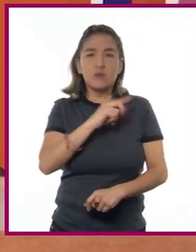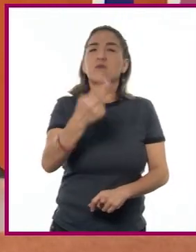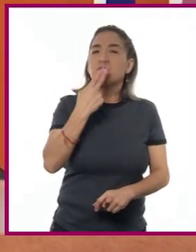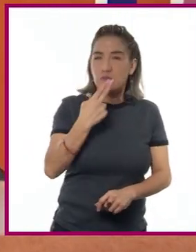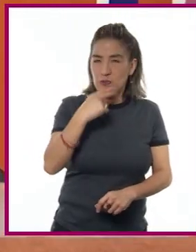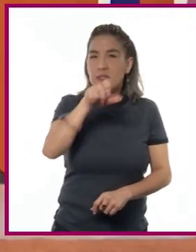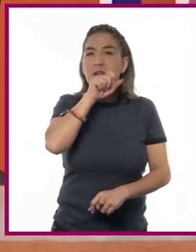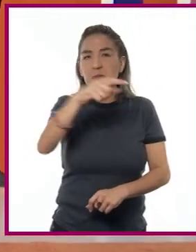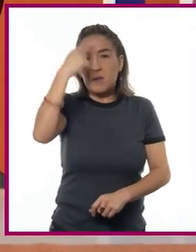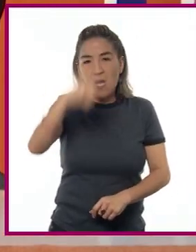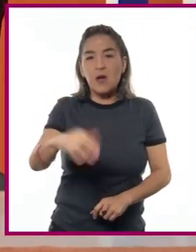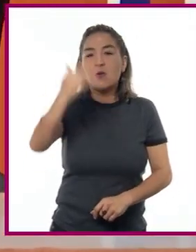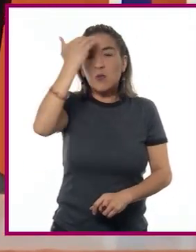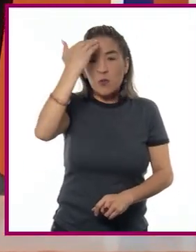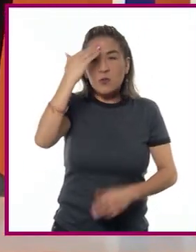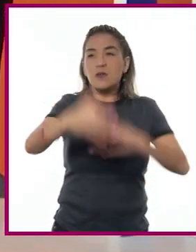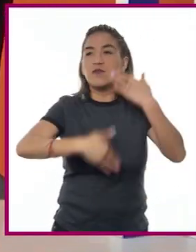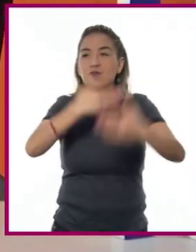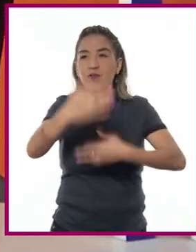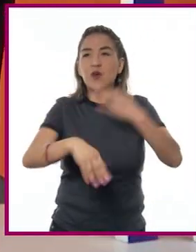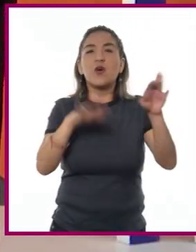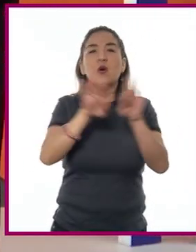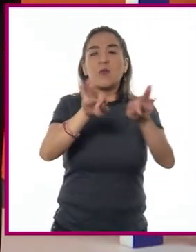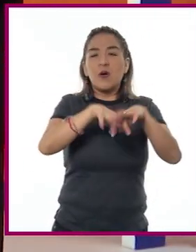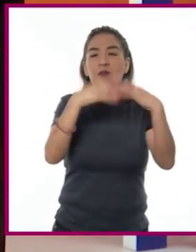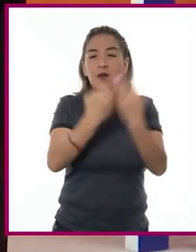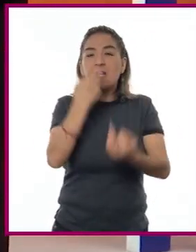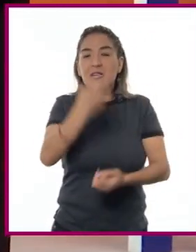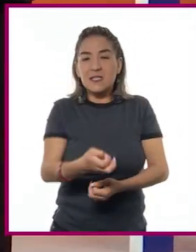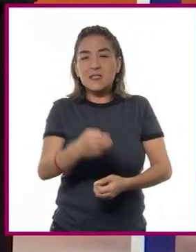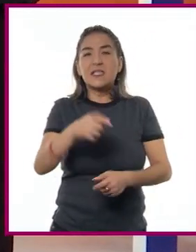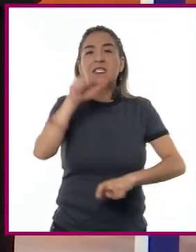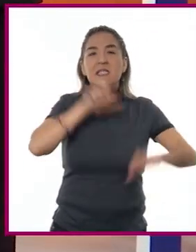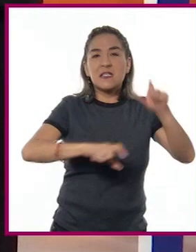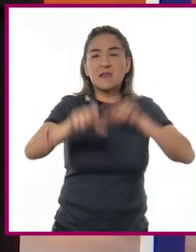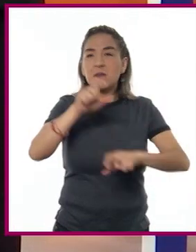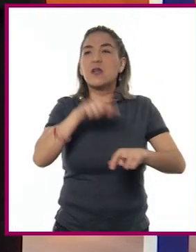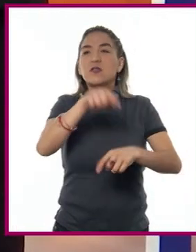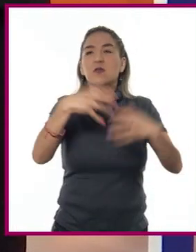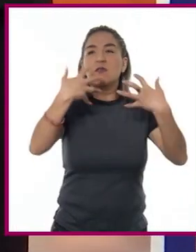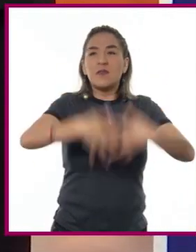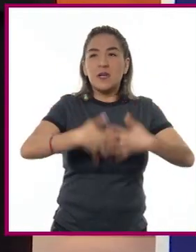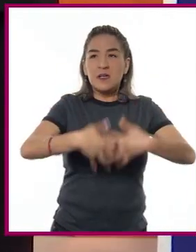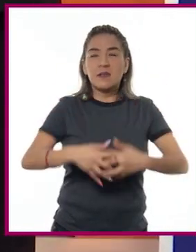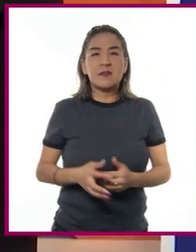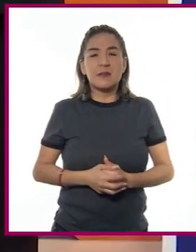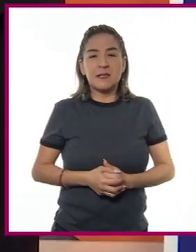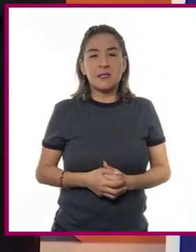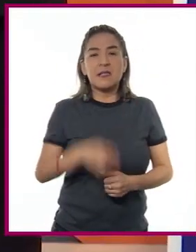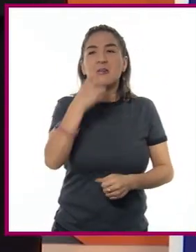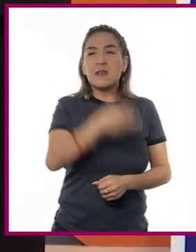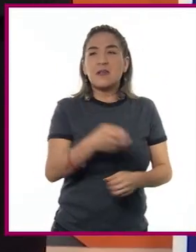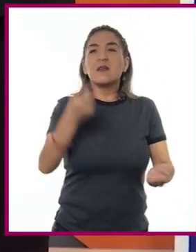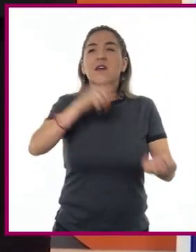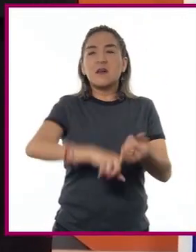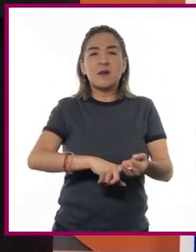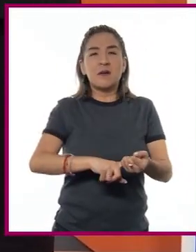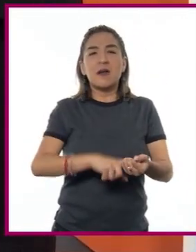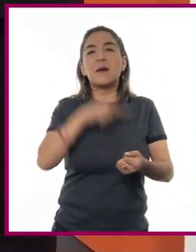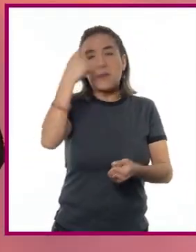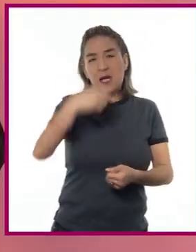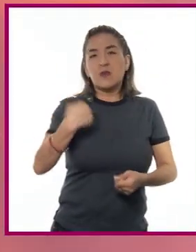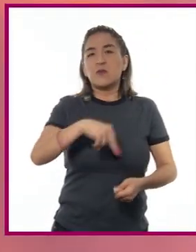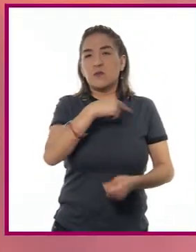para conocer procesos químicos, procesos biológicos, procesos industriales que son muy importantes para nuestra